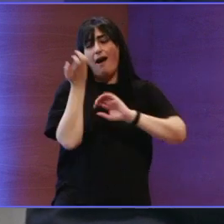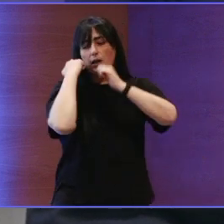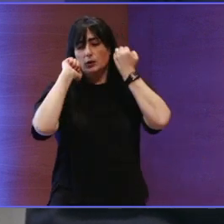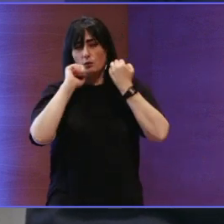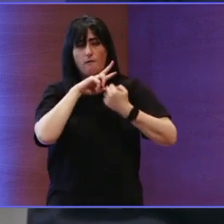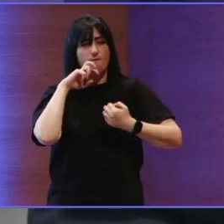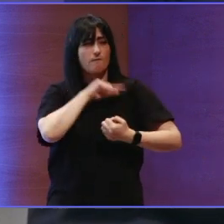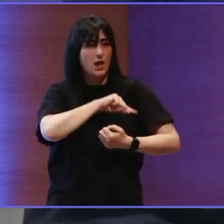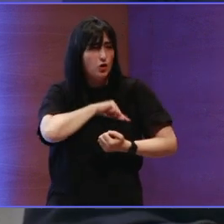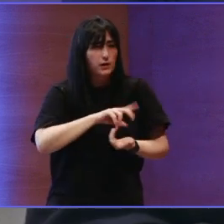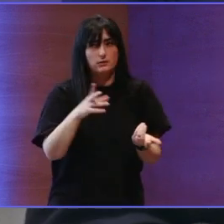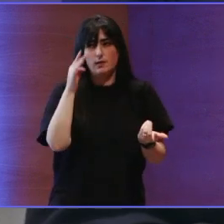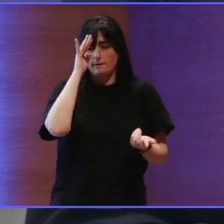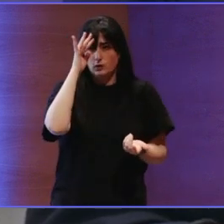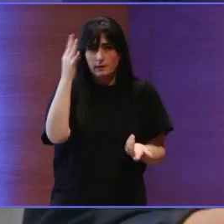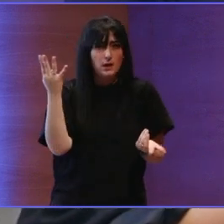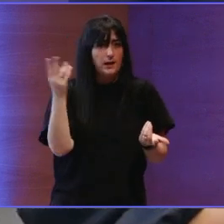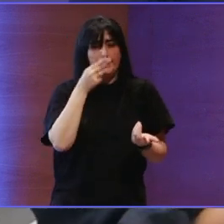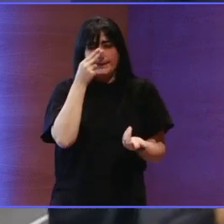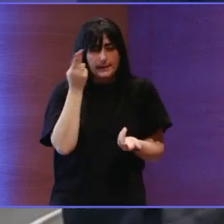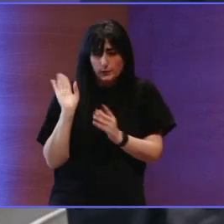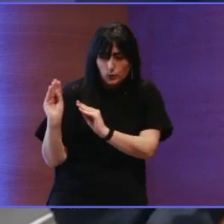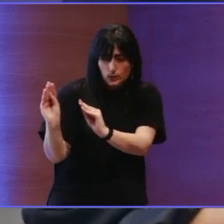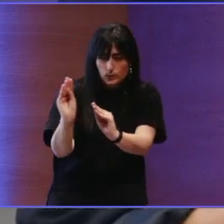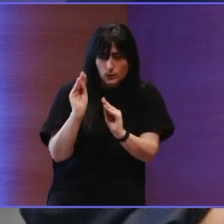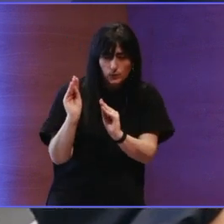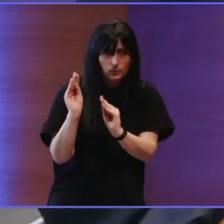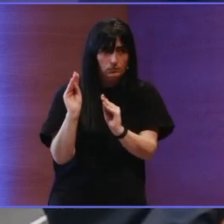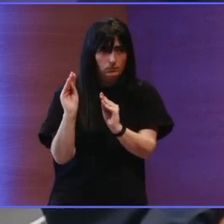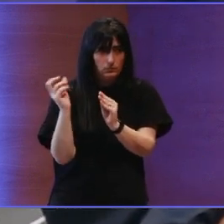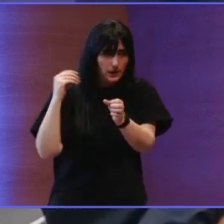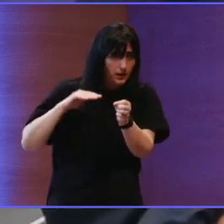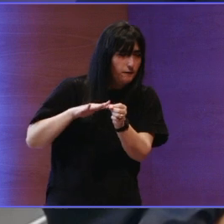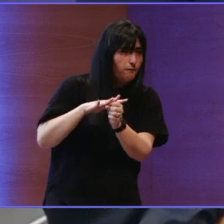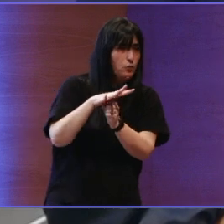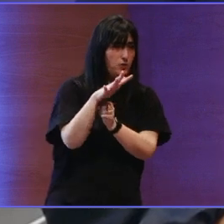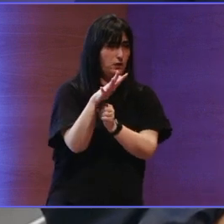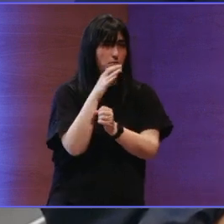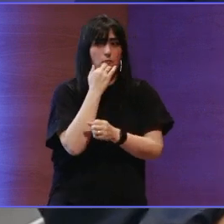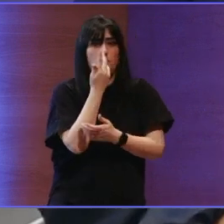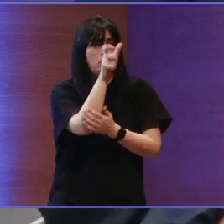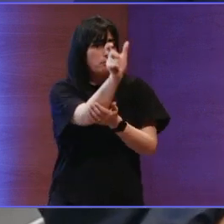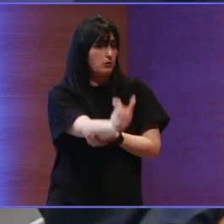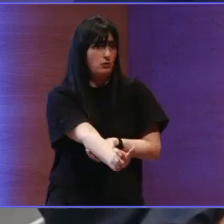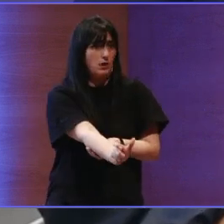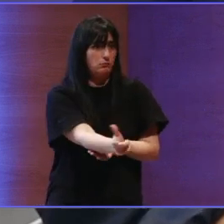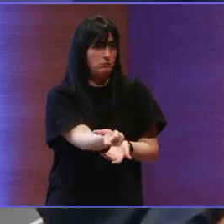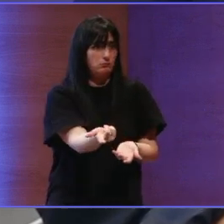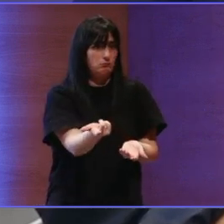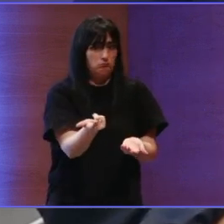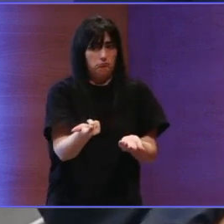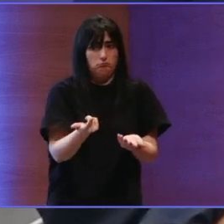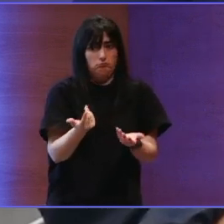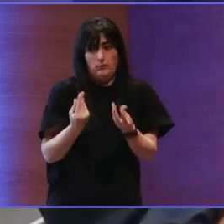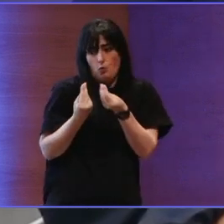qué qué principios qué intereses eh intervienen en que una persona que está mesa con mesa eses